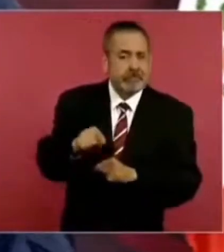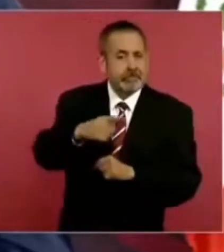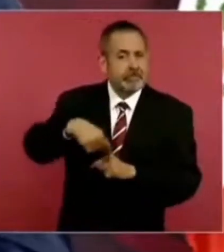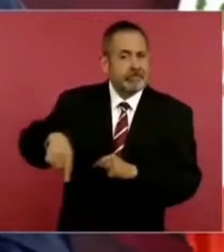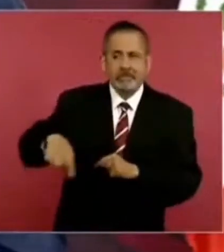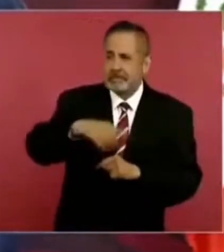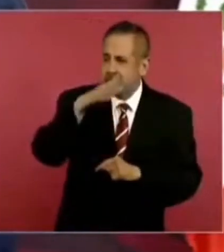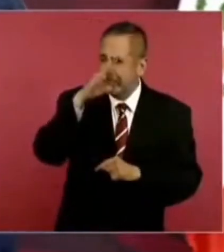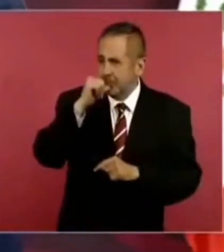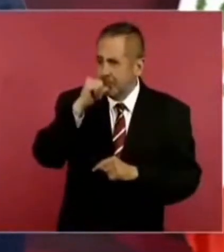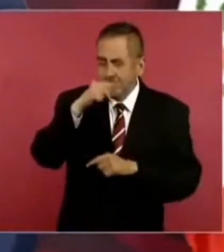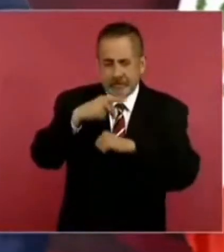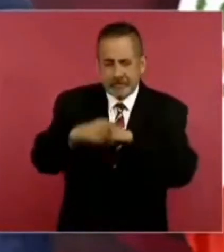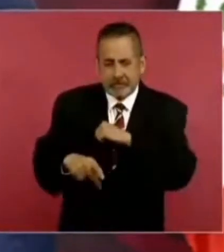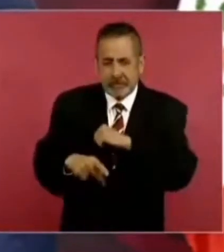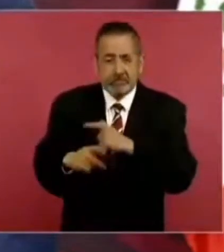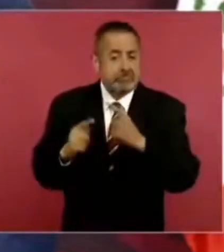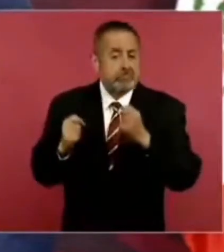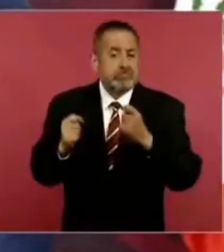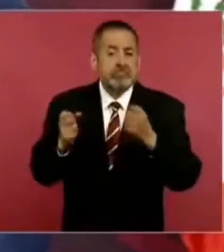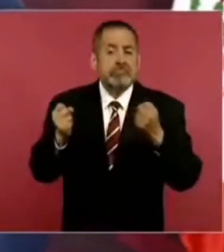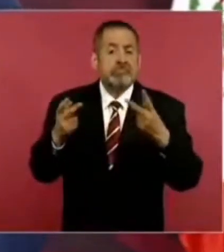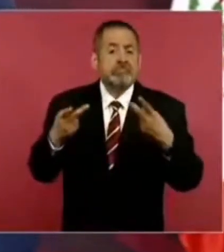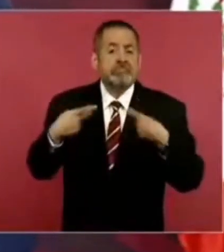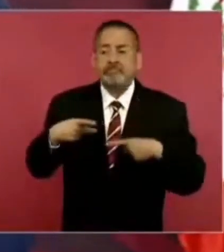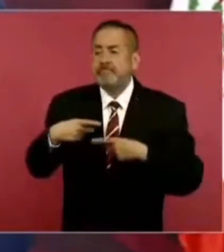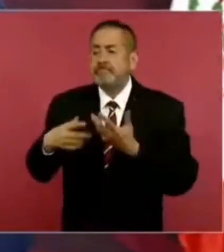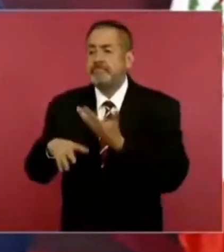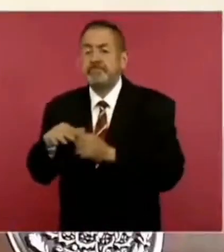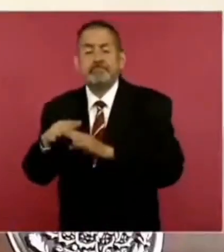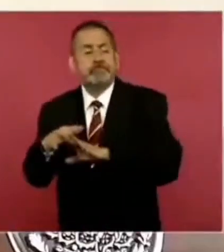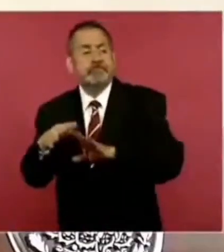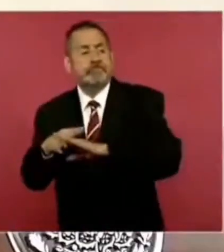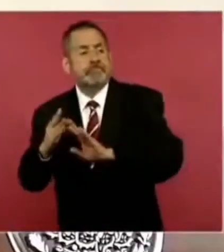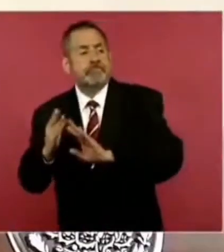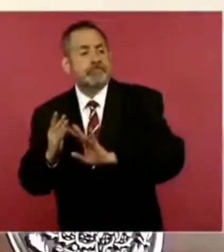miles de migrantes. Estaba yo comentando,